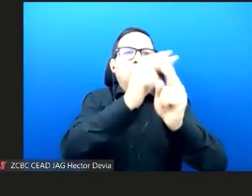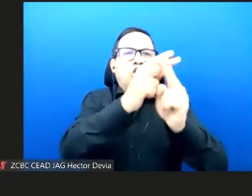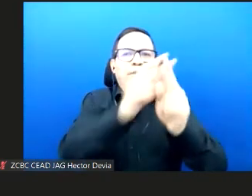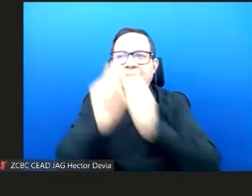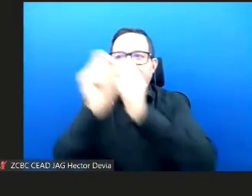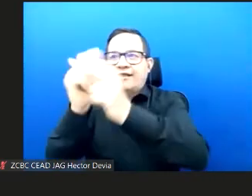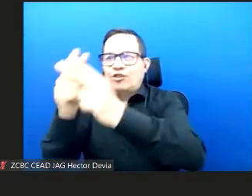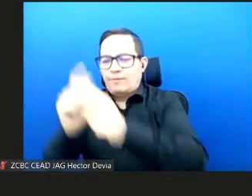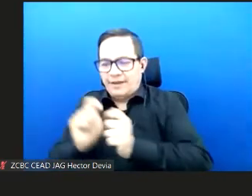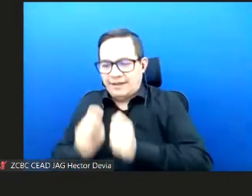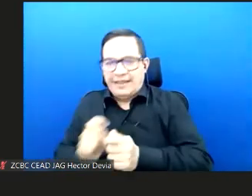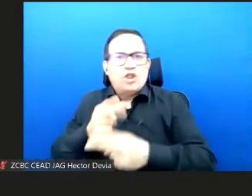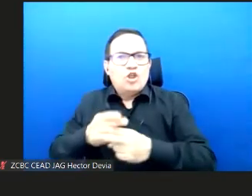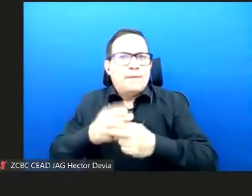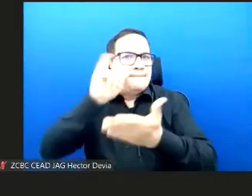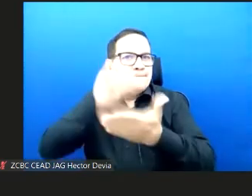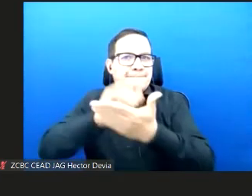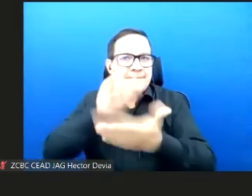¿Listo?